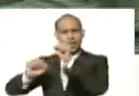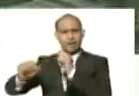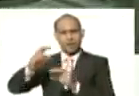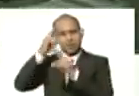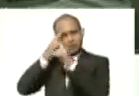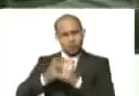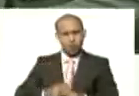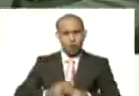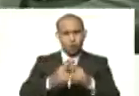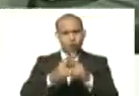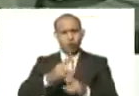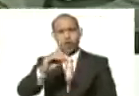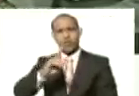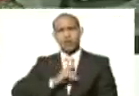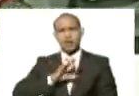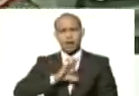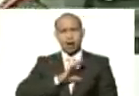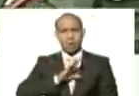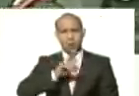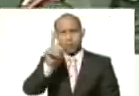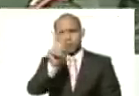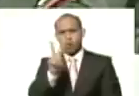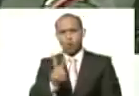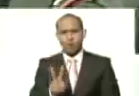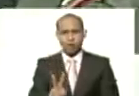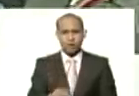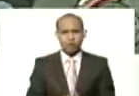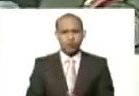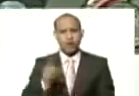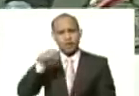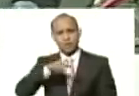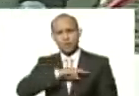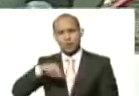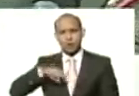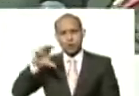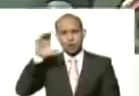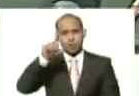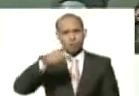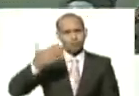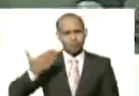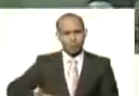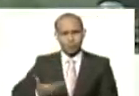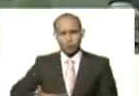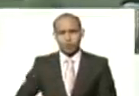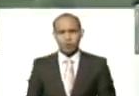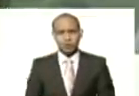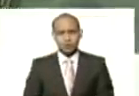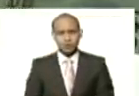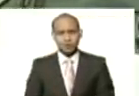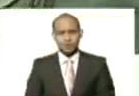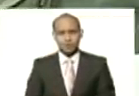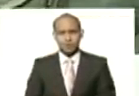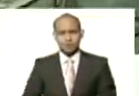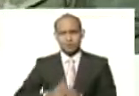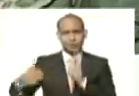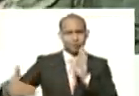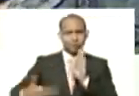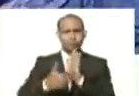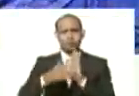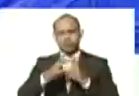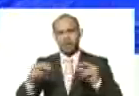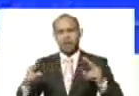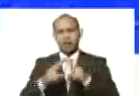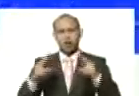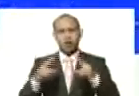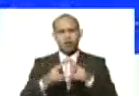honor y la dignidad de esta tierra y de nuestro país. Es lo más importante. Las amenazas las conocemos